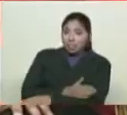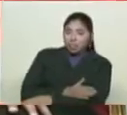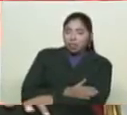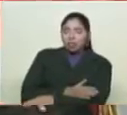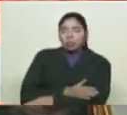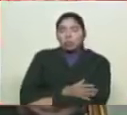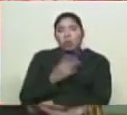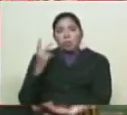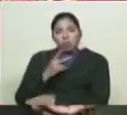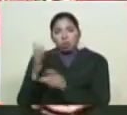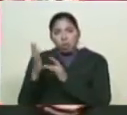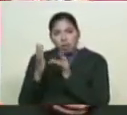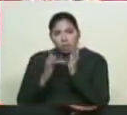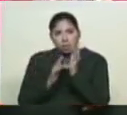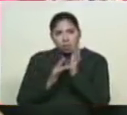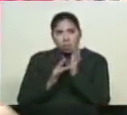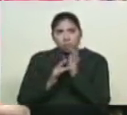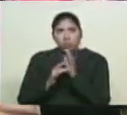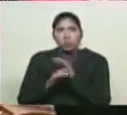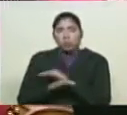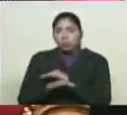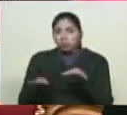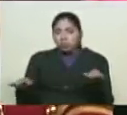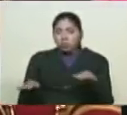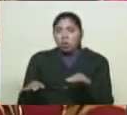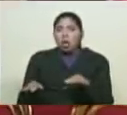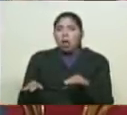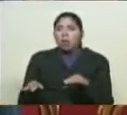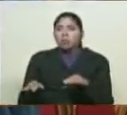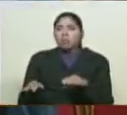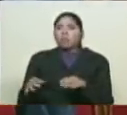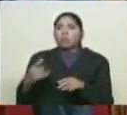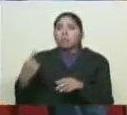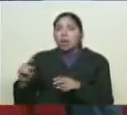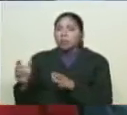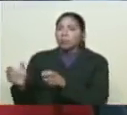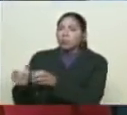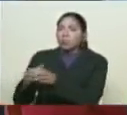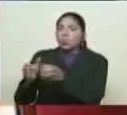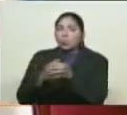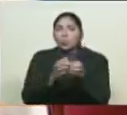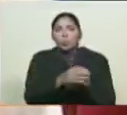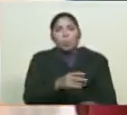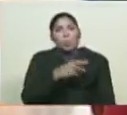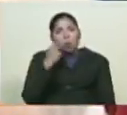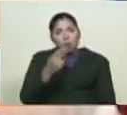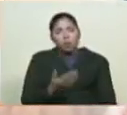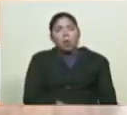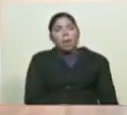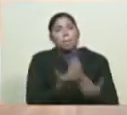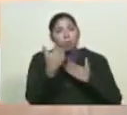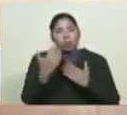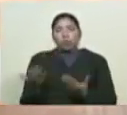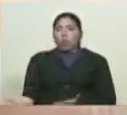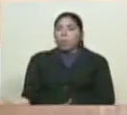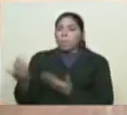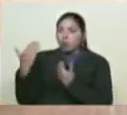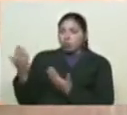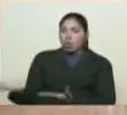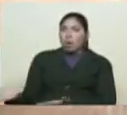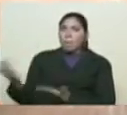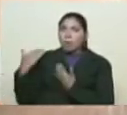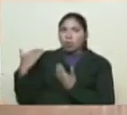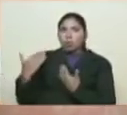abril, el presidente Nicolás Maduro ha recibido el respaldo absoluto de las organizaciones políticas Tupamaro, UPB,